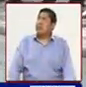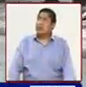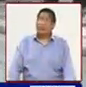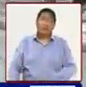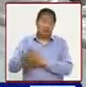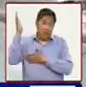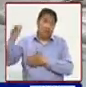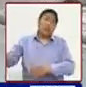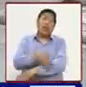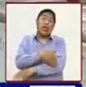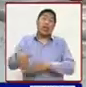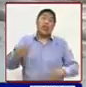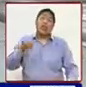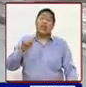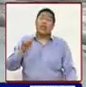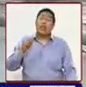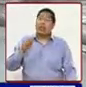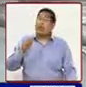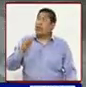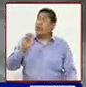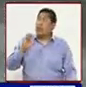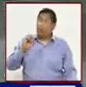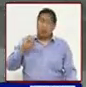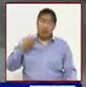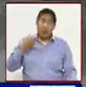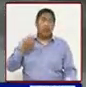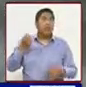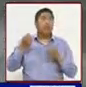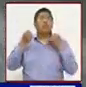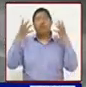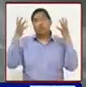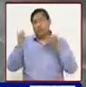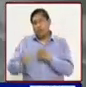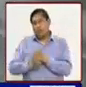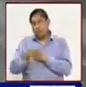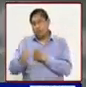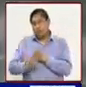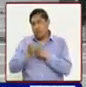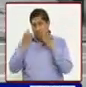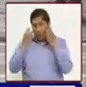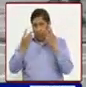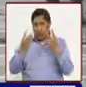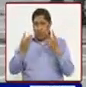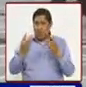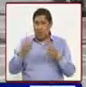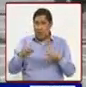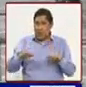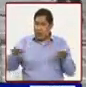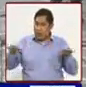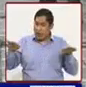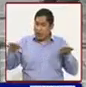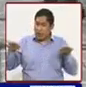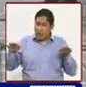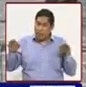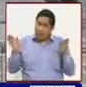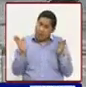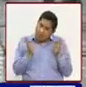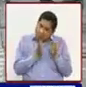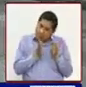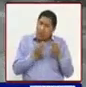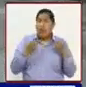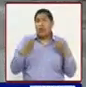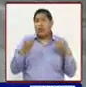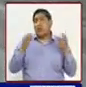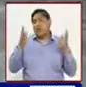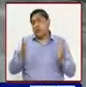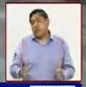La calle Yanacocha es muy peligrosa constantemente. Es muy peligrosa. Como usted podrá ver en la acera, que es muy reducida, hay